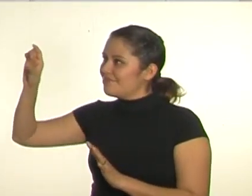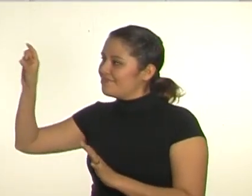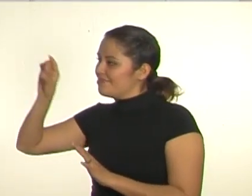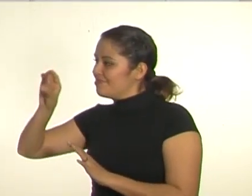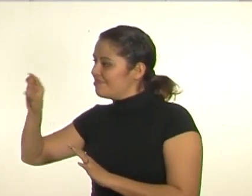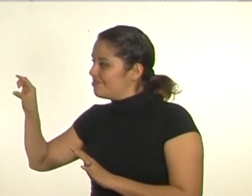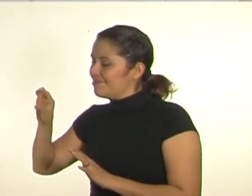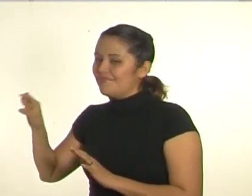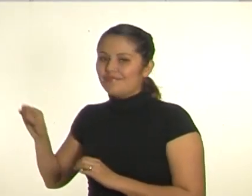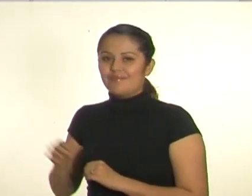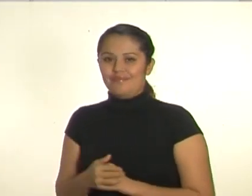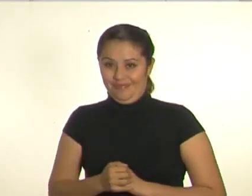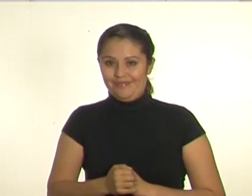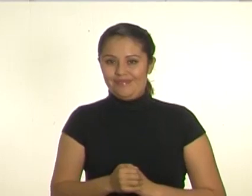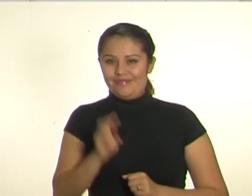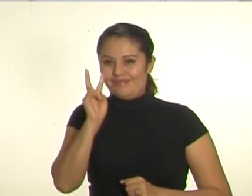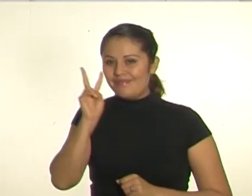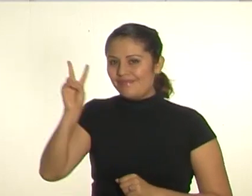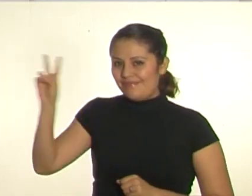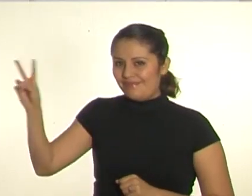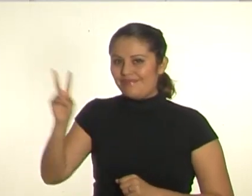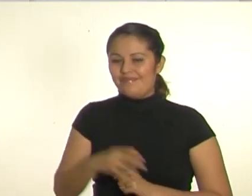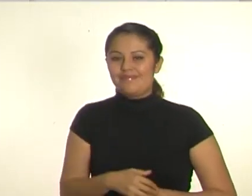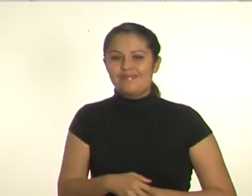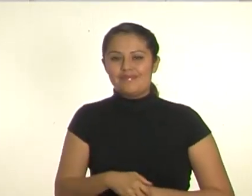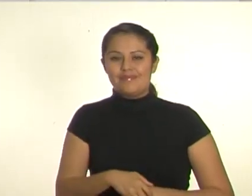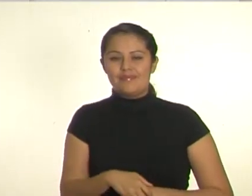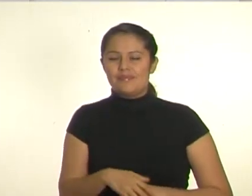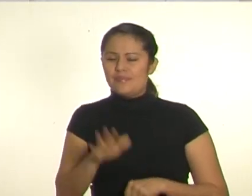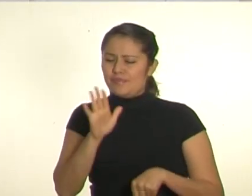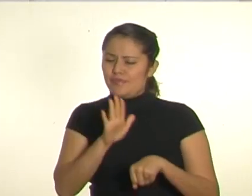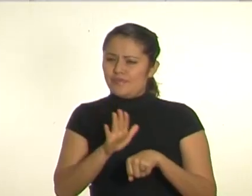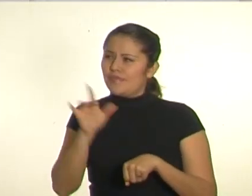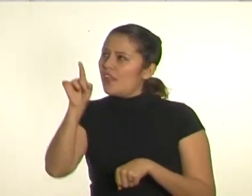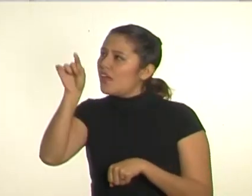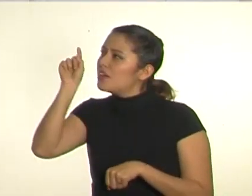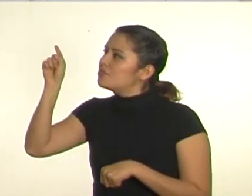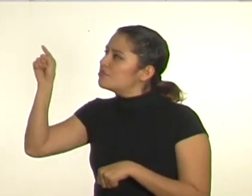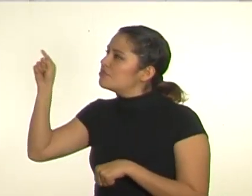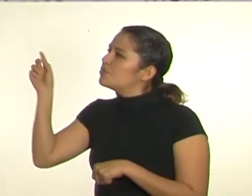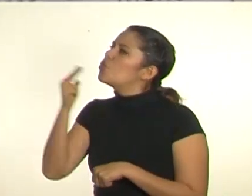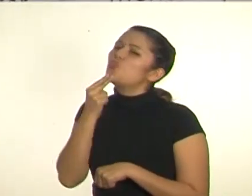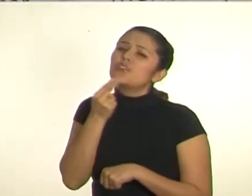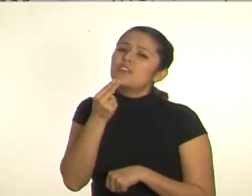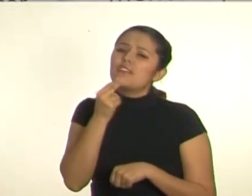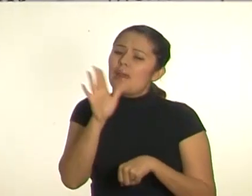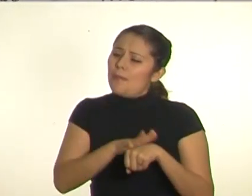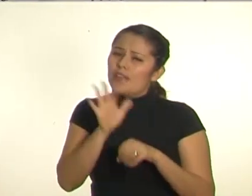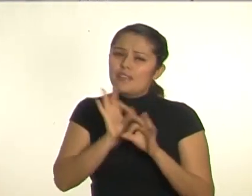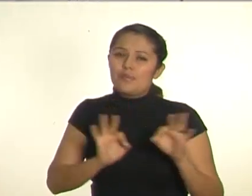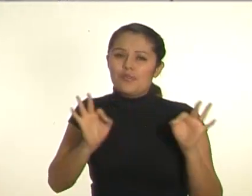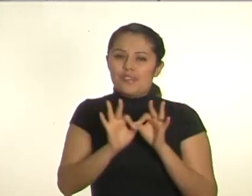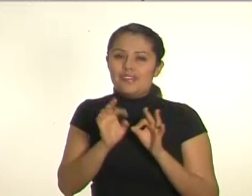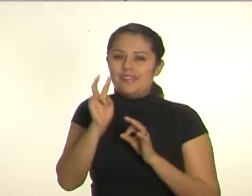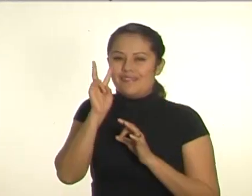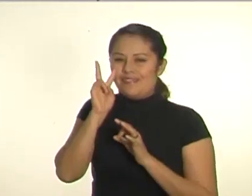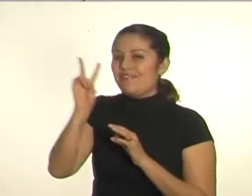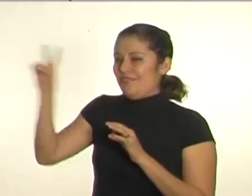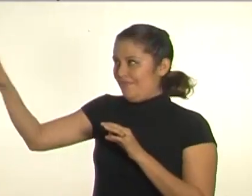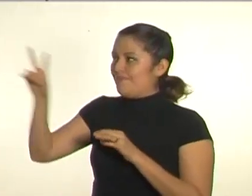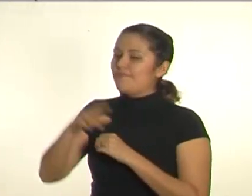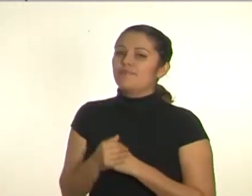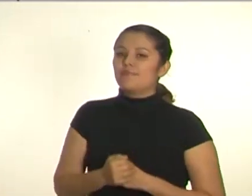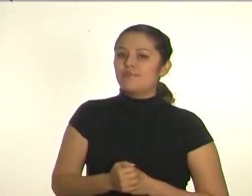uno de los puntos, los signos de puntuación más importantes que vamos a trabajar. Es